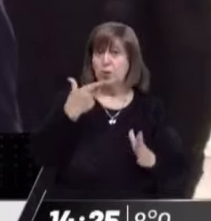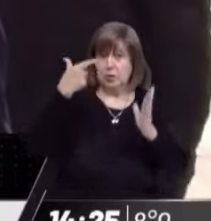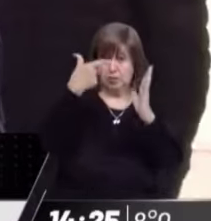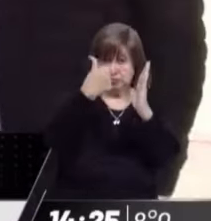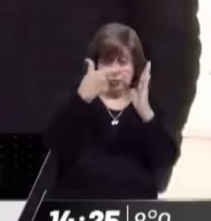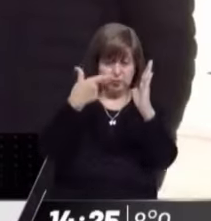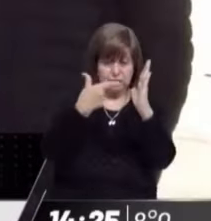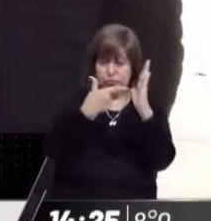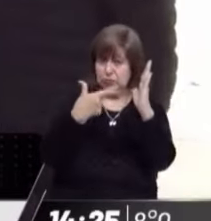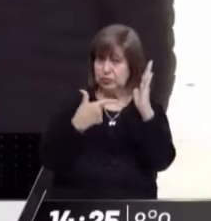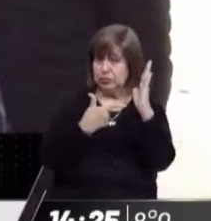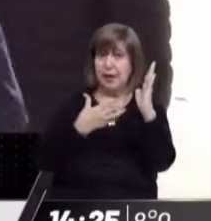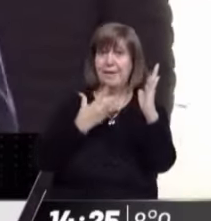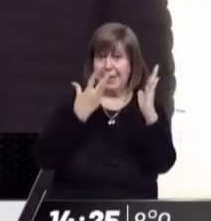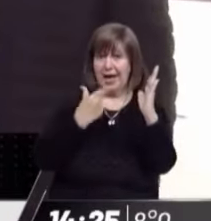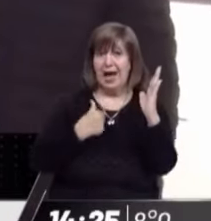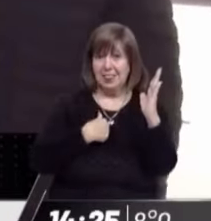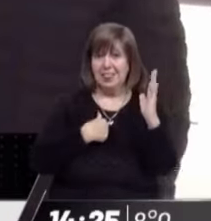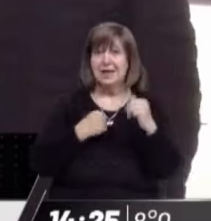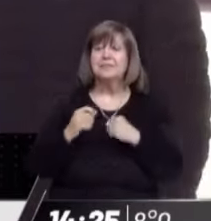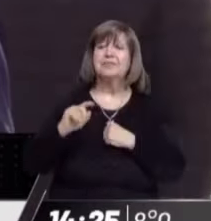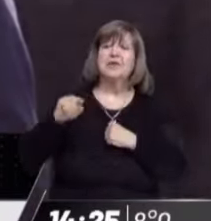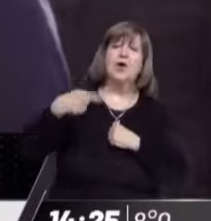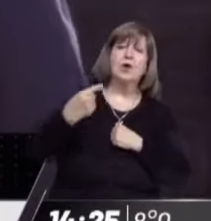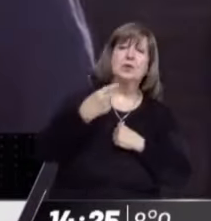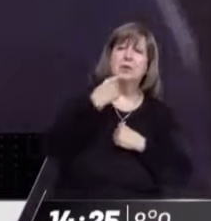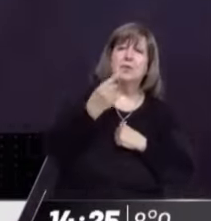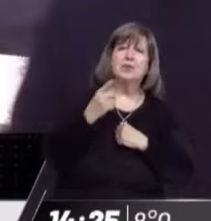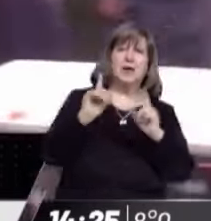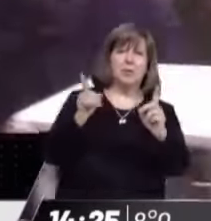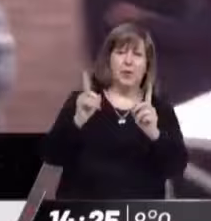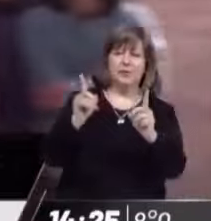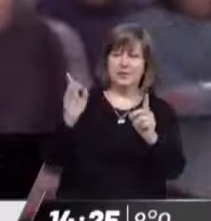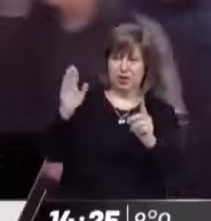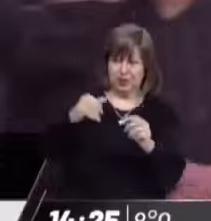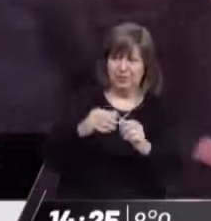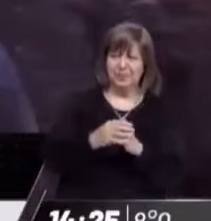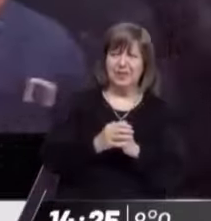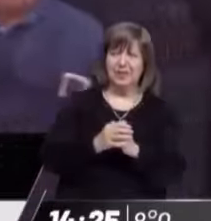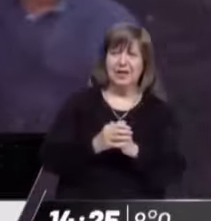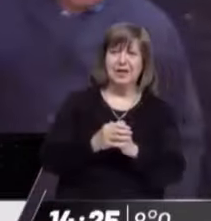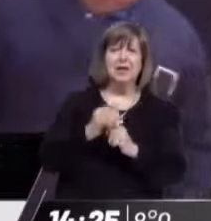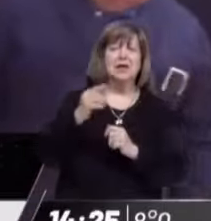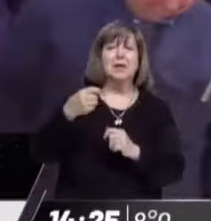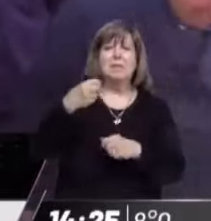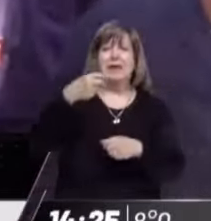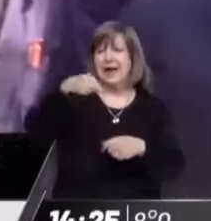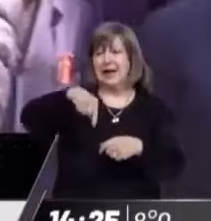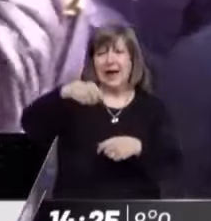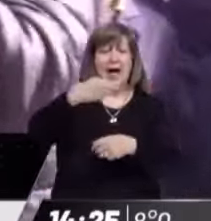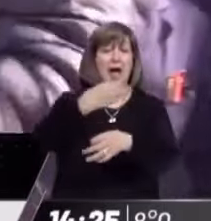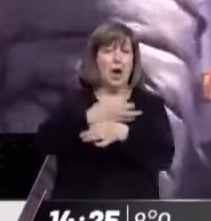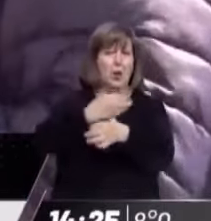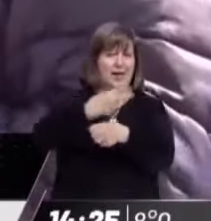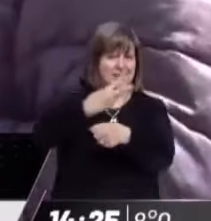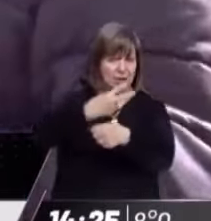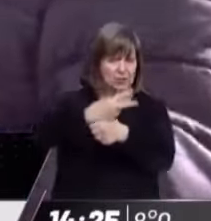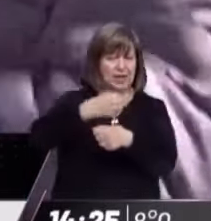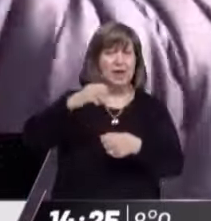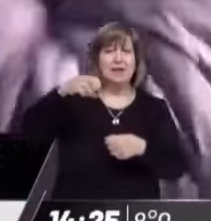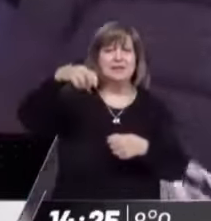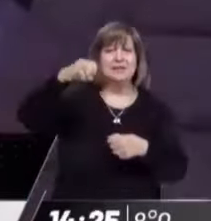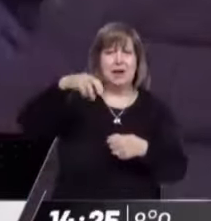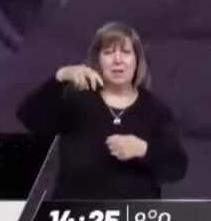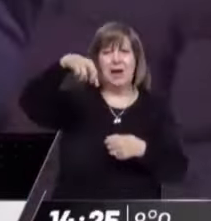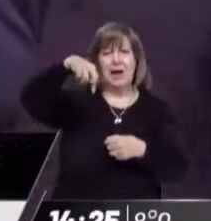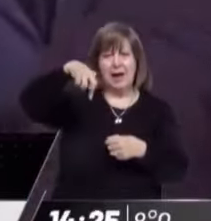dedicarte a soldadura? Ajá. La última que voy a hacer, sí. Profe, me decías, Carlos querido, me decías, salen del Nogué y pueden trabajar, ya